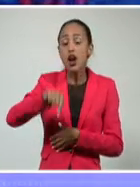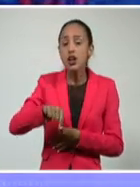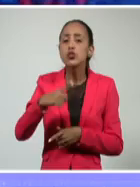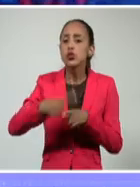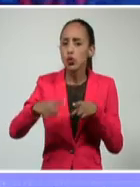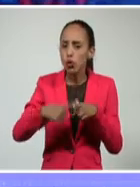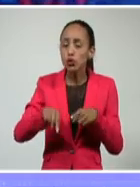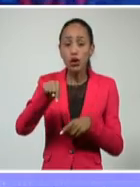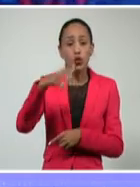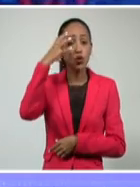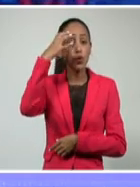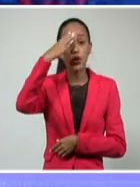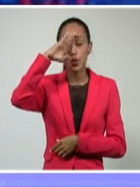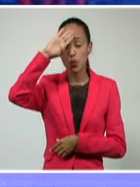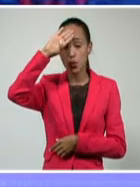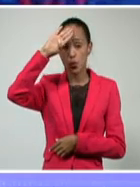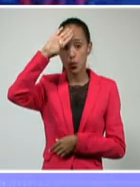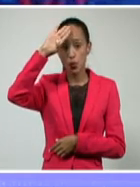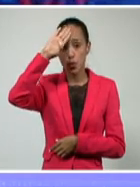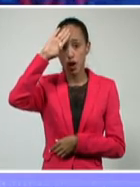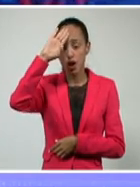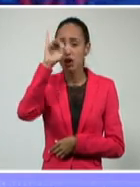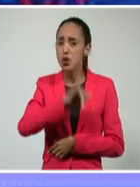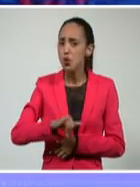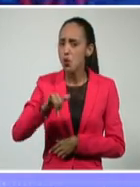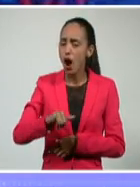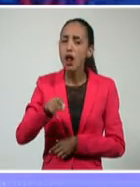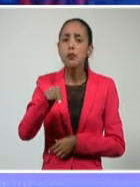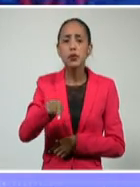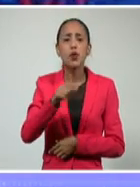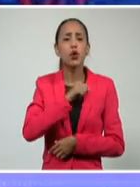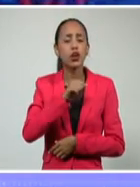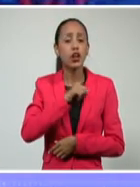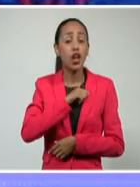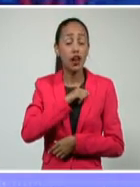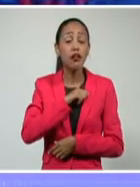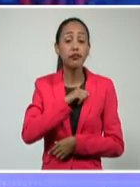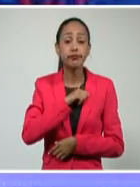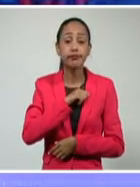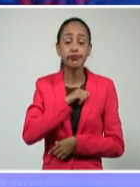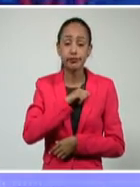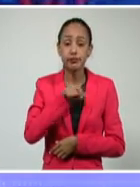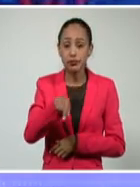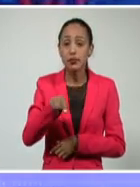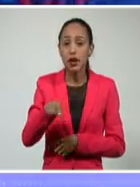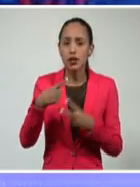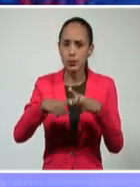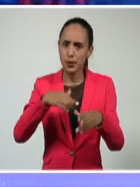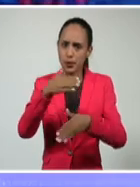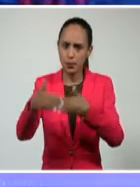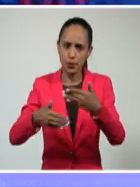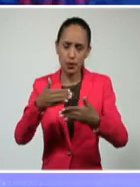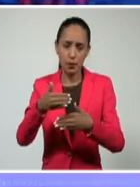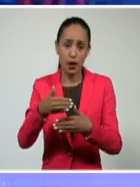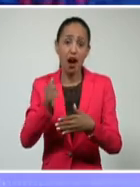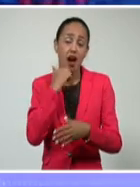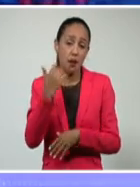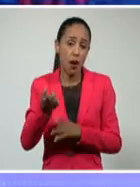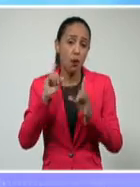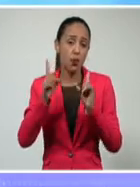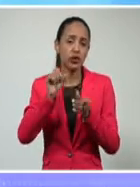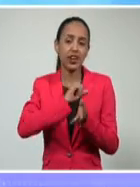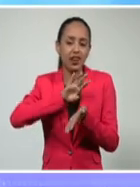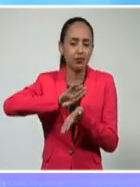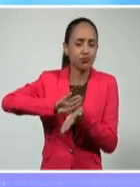el gobierno cubanos que a la par guapean contra una política de aislamiento que quiere borrarnos del mapa. No imagino